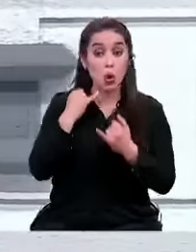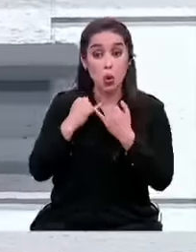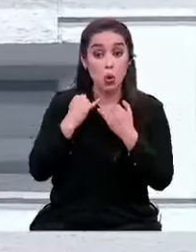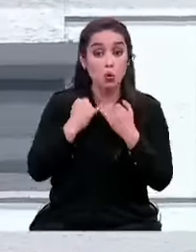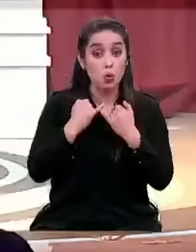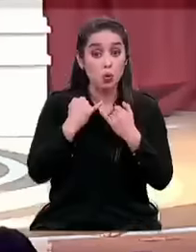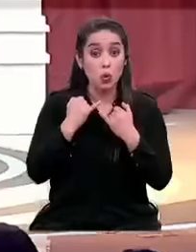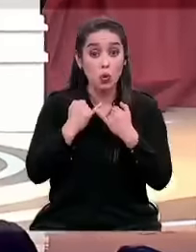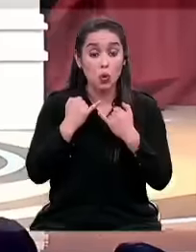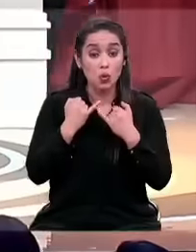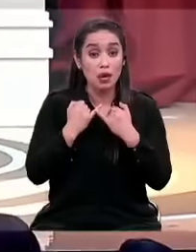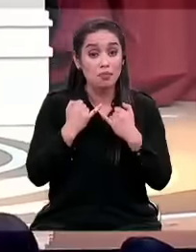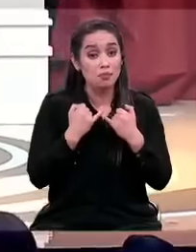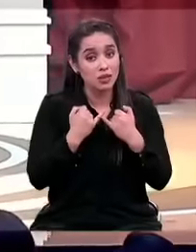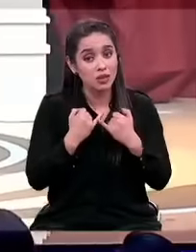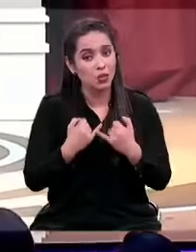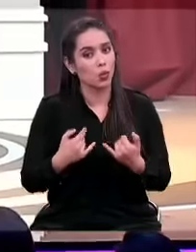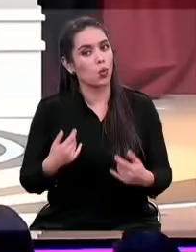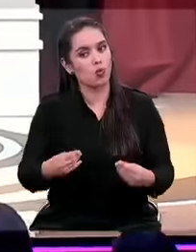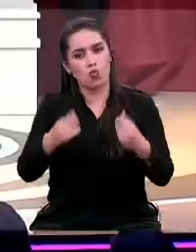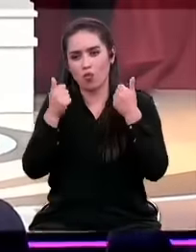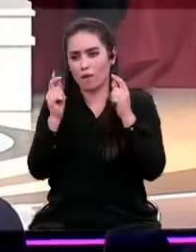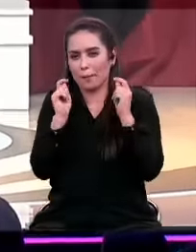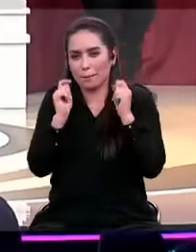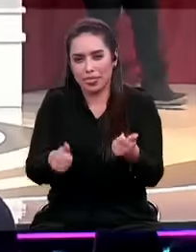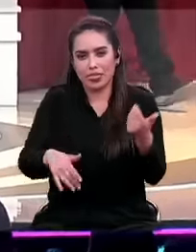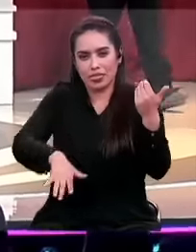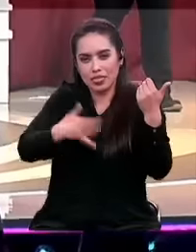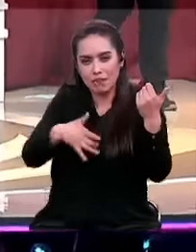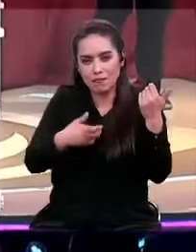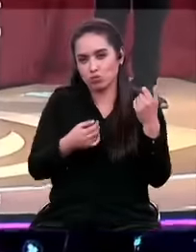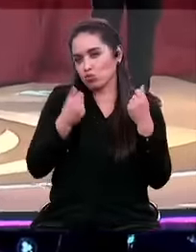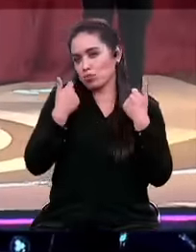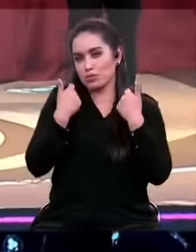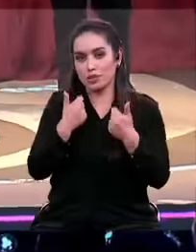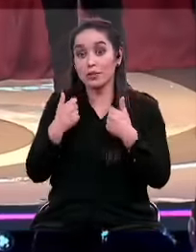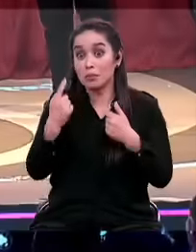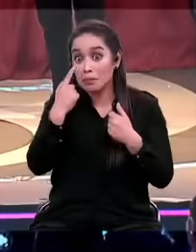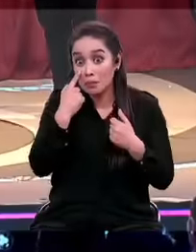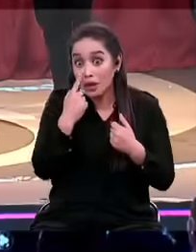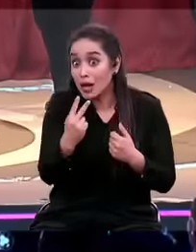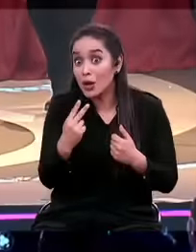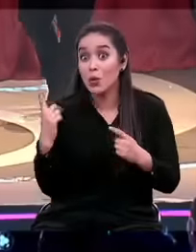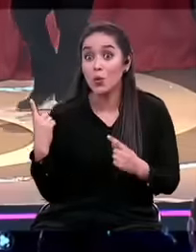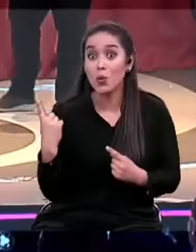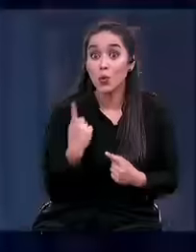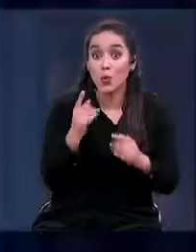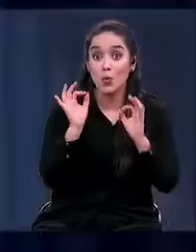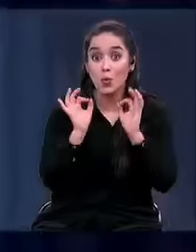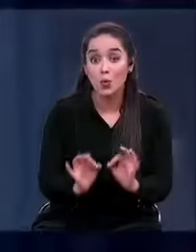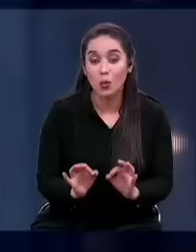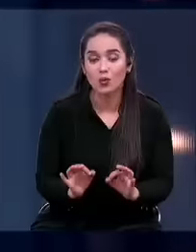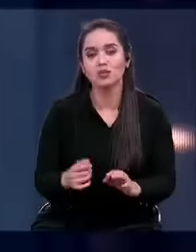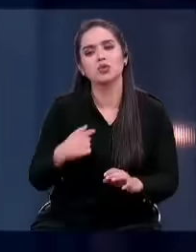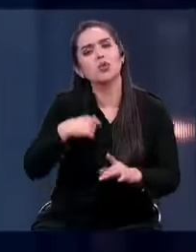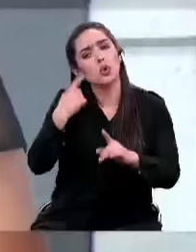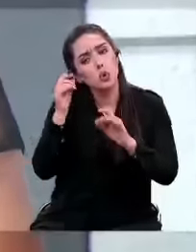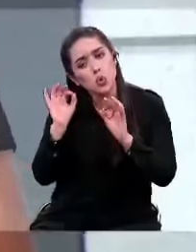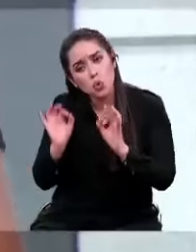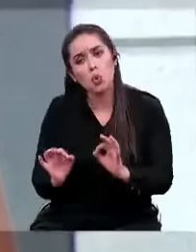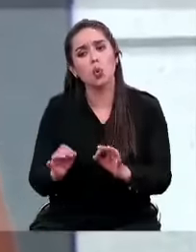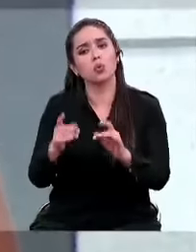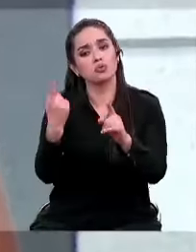toca la raja. ¿En serio? ¡Oh, súper! ¡La raja! ¿Podría presentar? ¡Mira, justo está ahí! ¡Hola! ¡Hola! Oye, hola. Justo le estaba hablando a mi